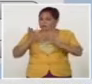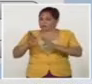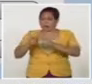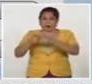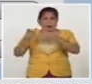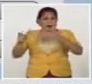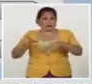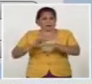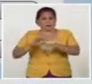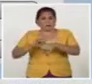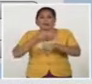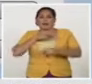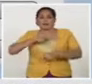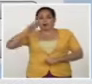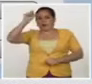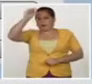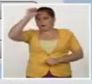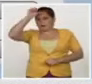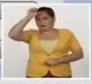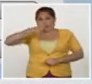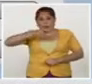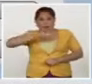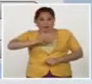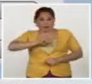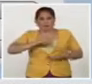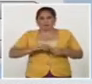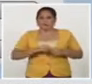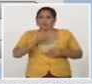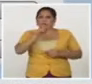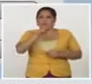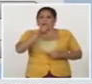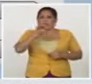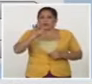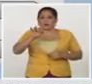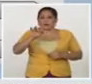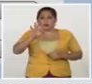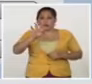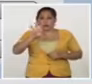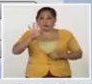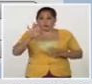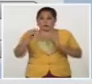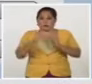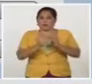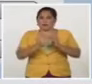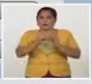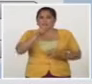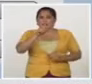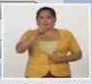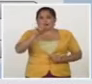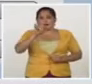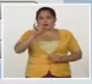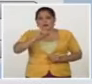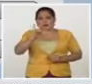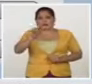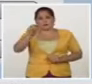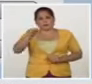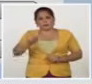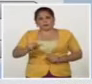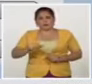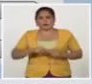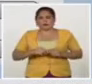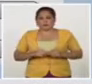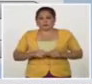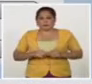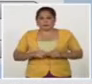en la India. Ayer diagnosticaron 184.166 personas.